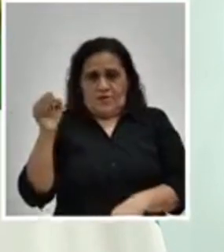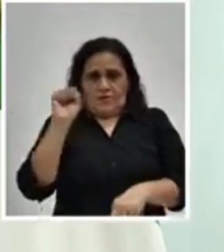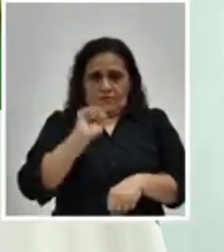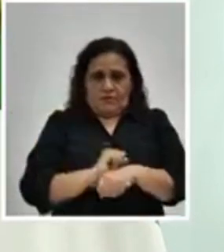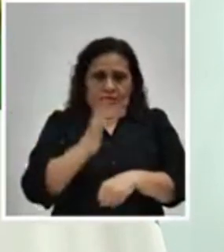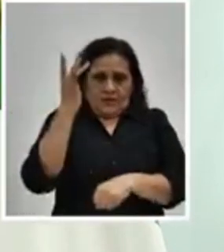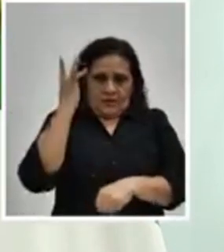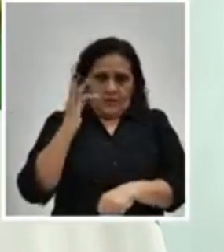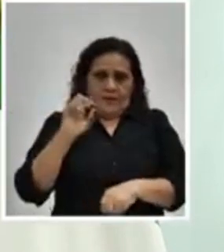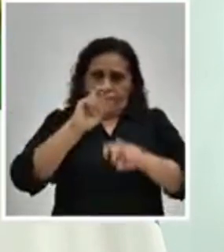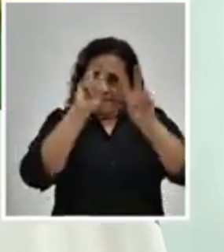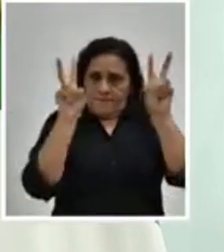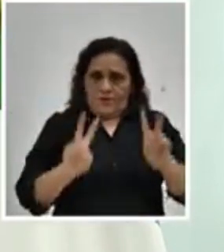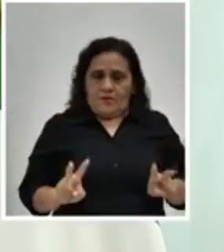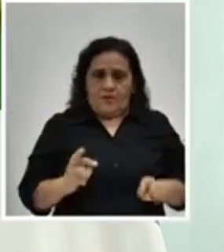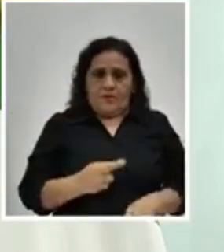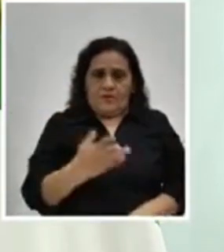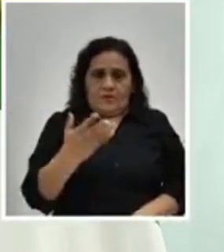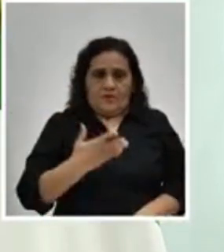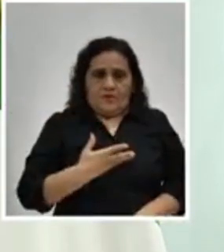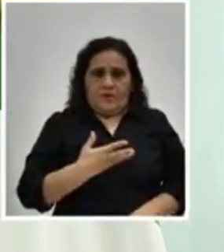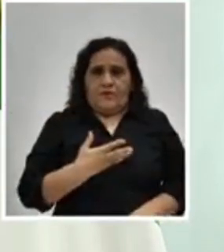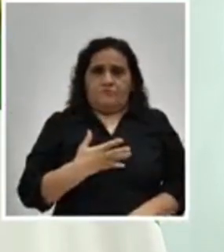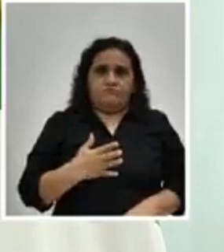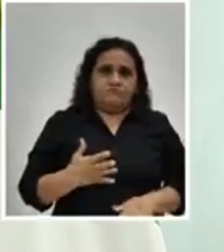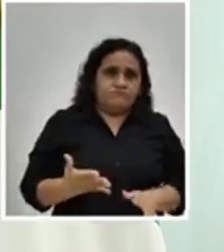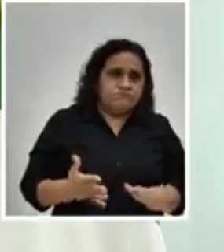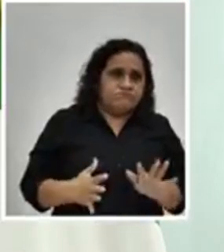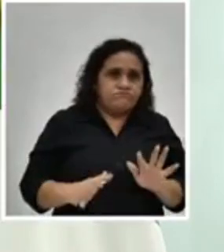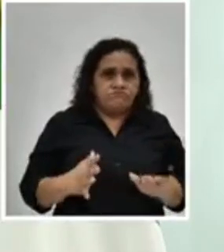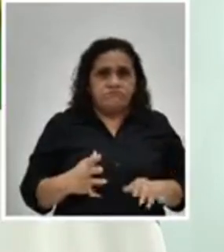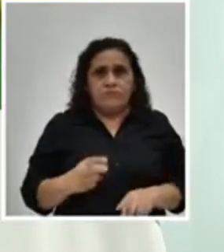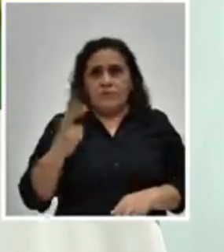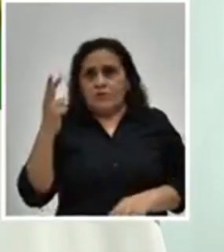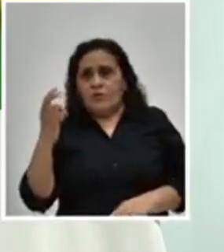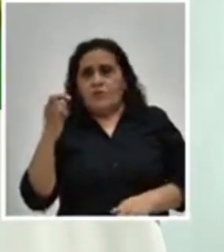verano, recibimos a un total de